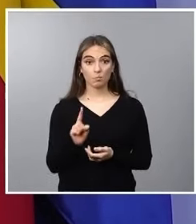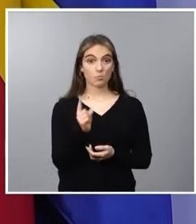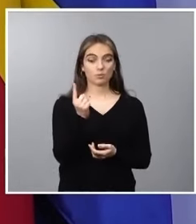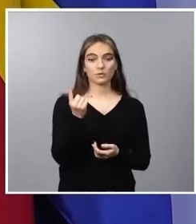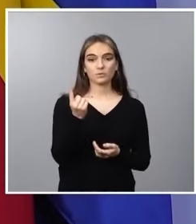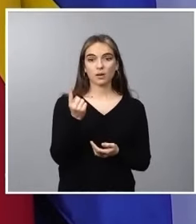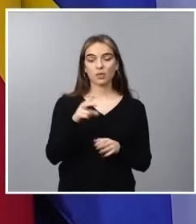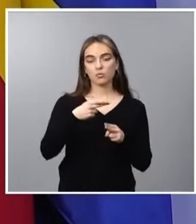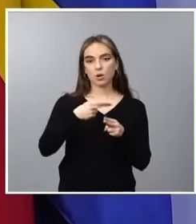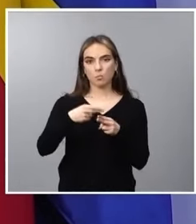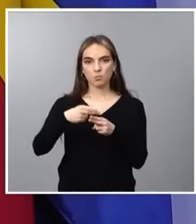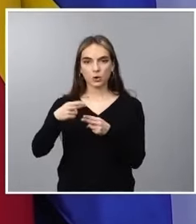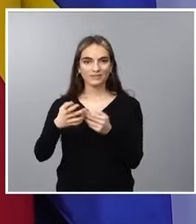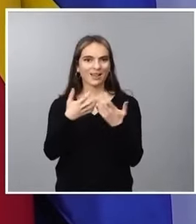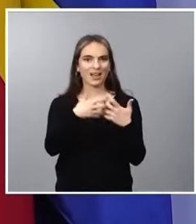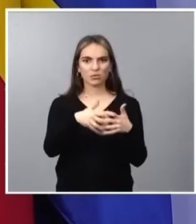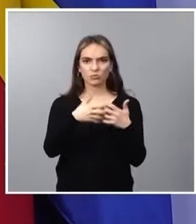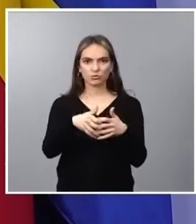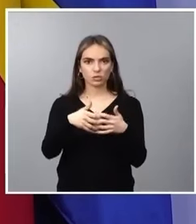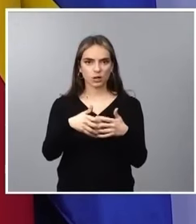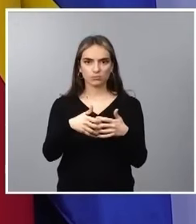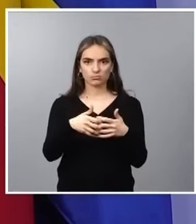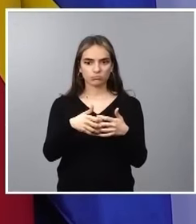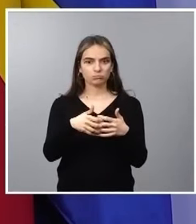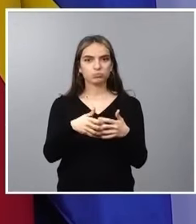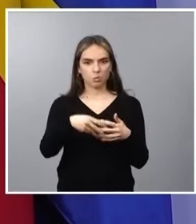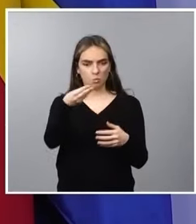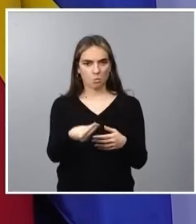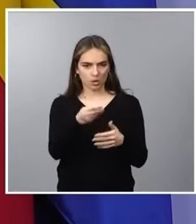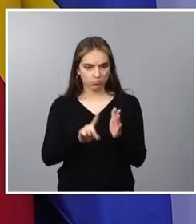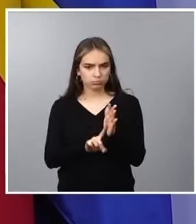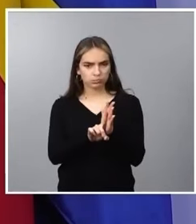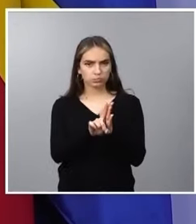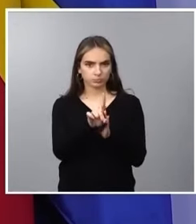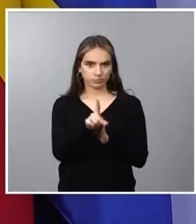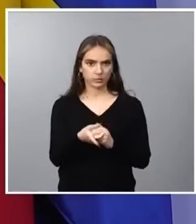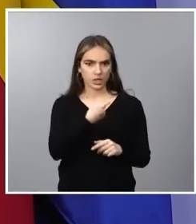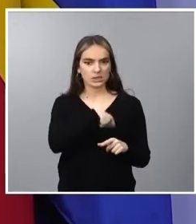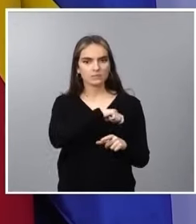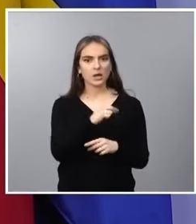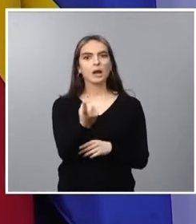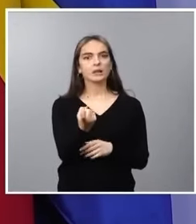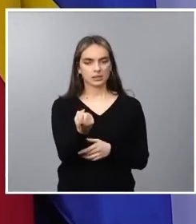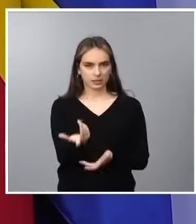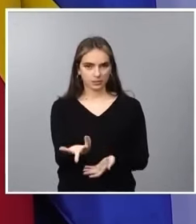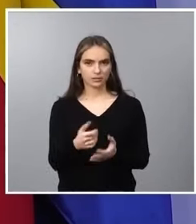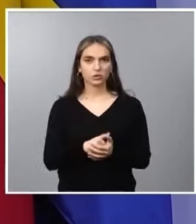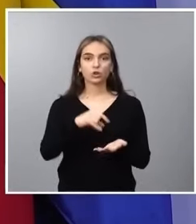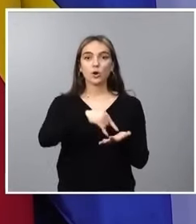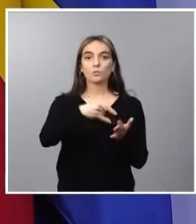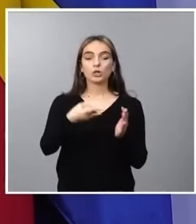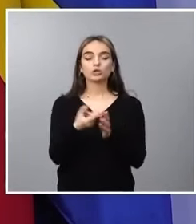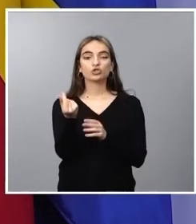5 acusaciones populares en la causa que instruye el juzgado de instrucción 41 de Madrid contra la mujer del presidente, pues ha presentado